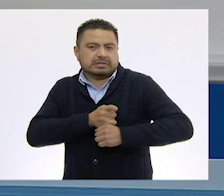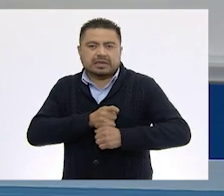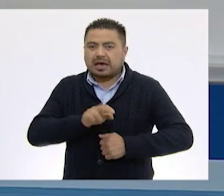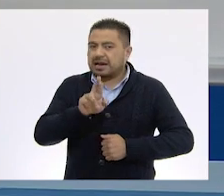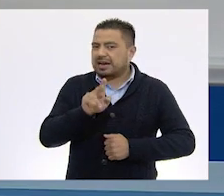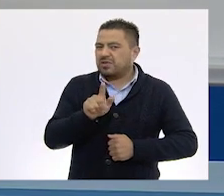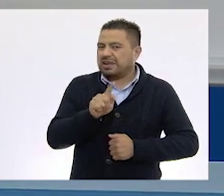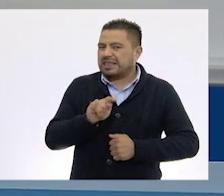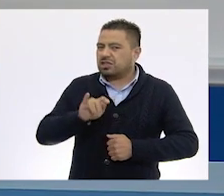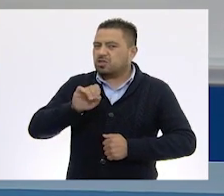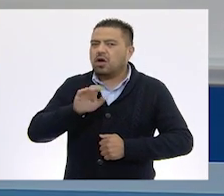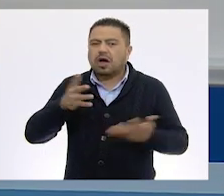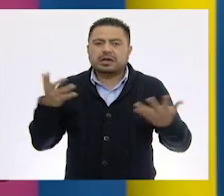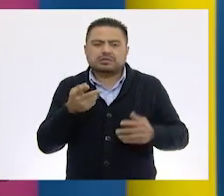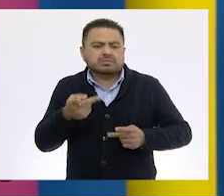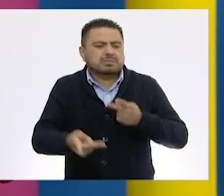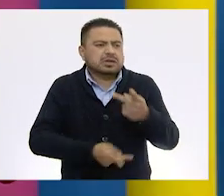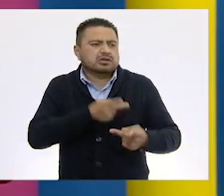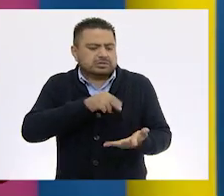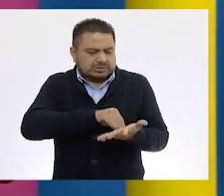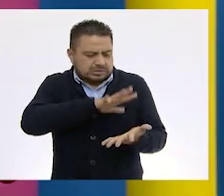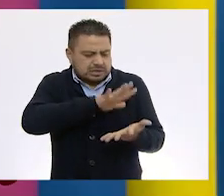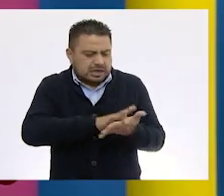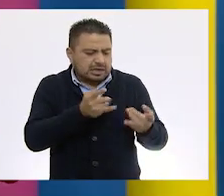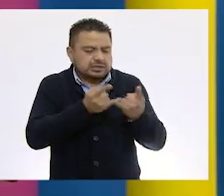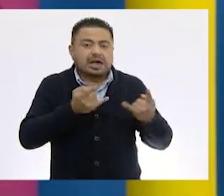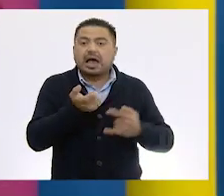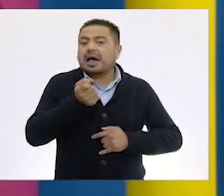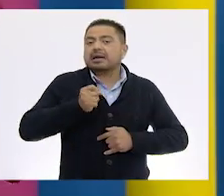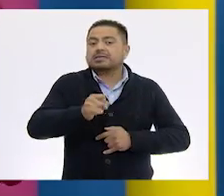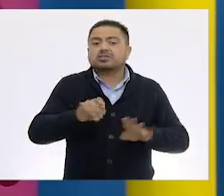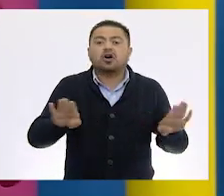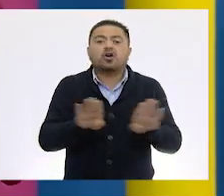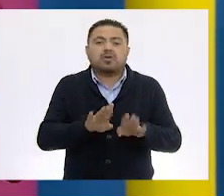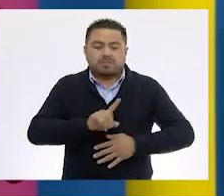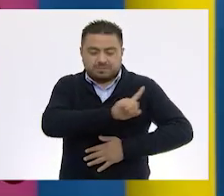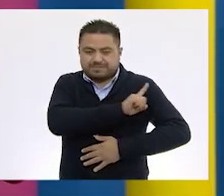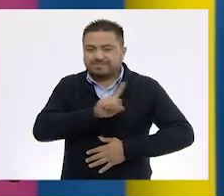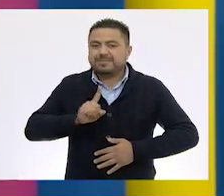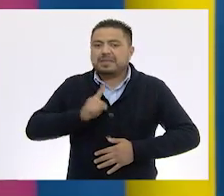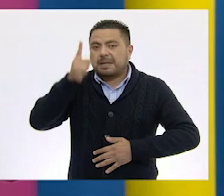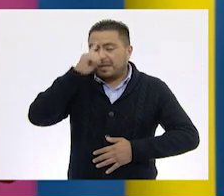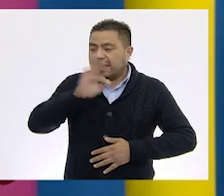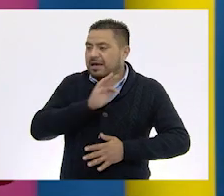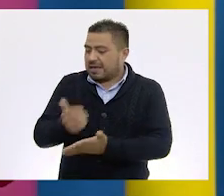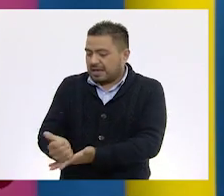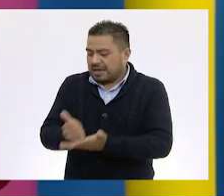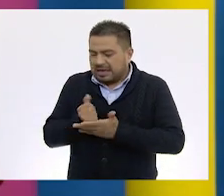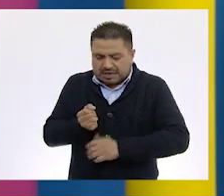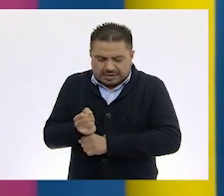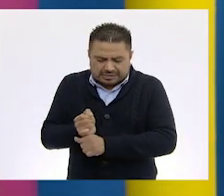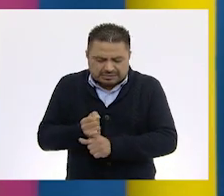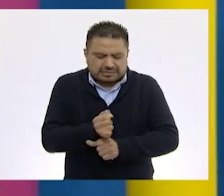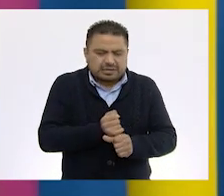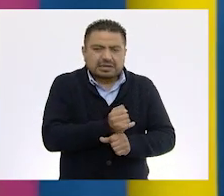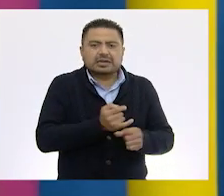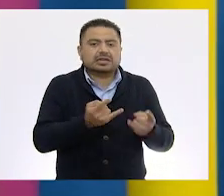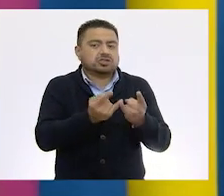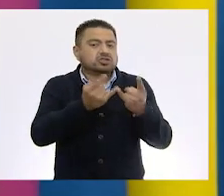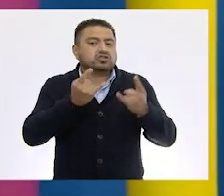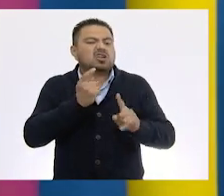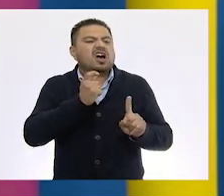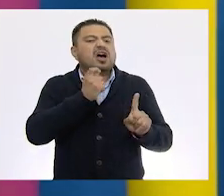cómo hacer una pregunta histórica, así como lo que debe tener para ayudarnos a indagar en el estudio de la